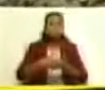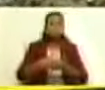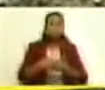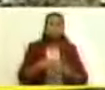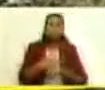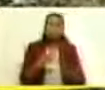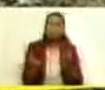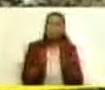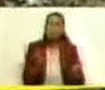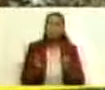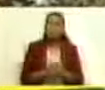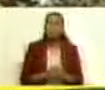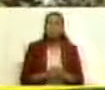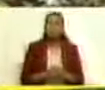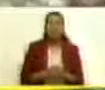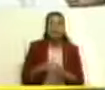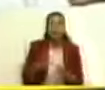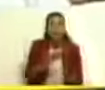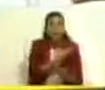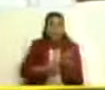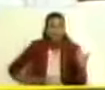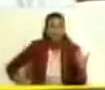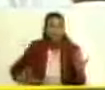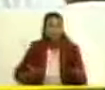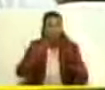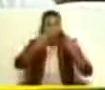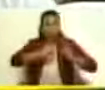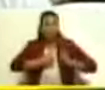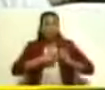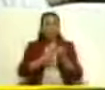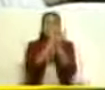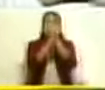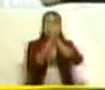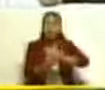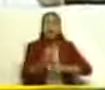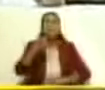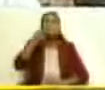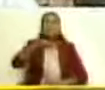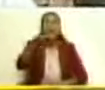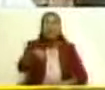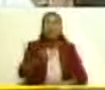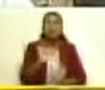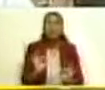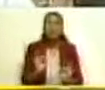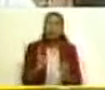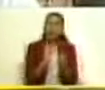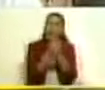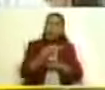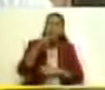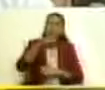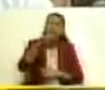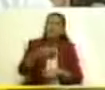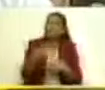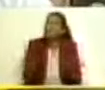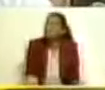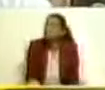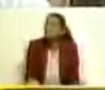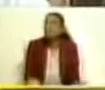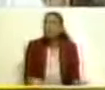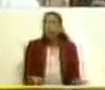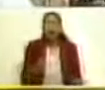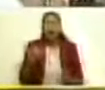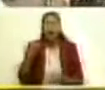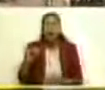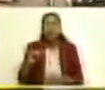grandes propuestas de la CTT? Presidente, a mí me tocó el tema de la transformación política. En el tema de la transformación política